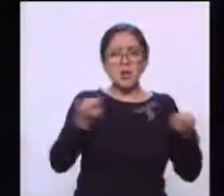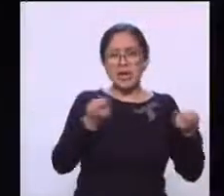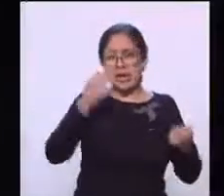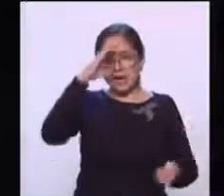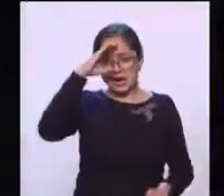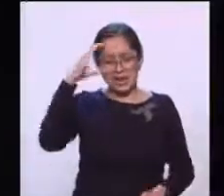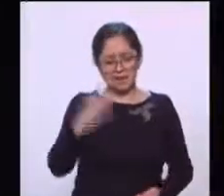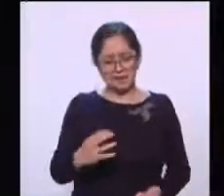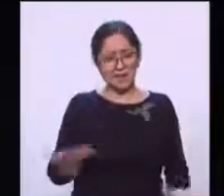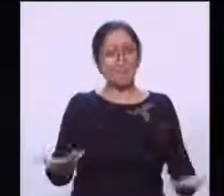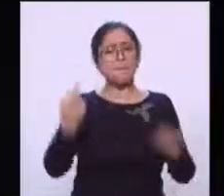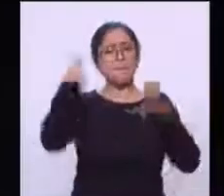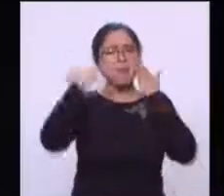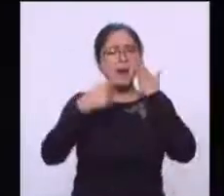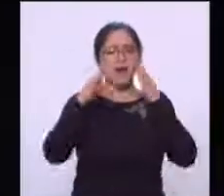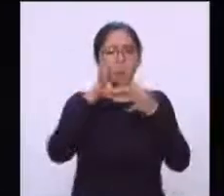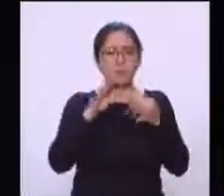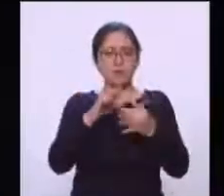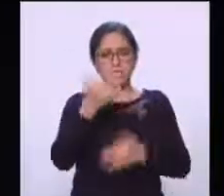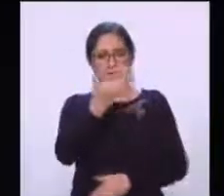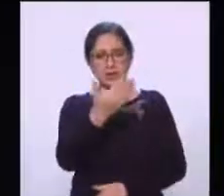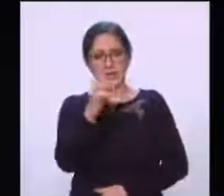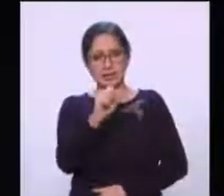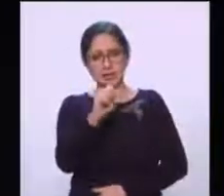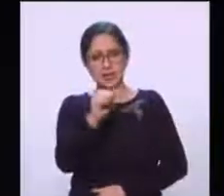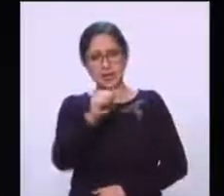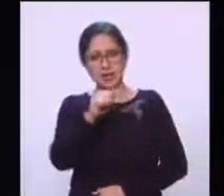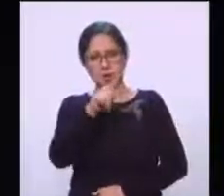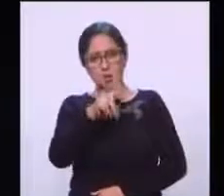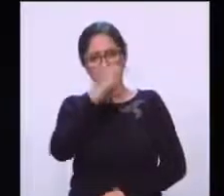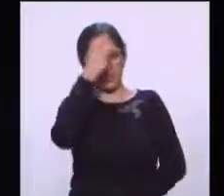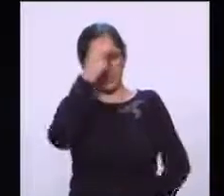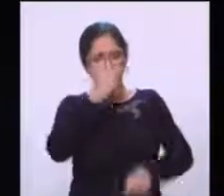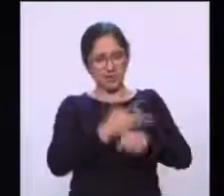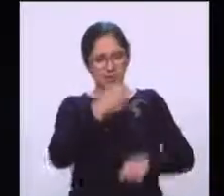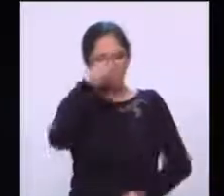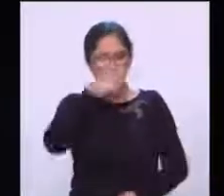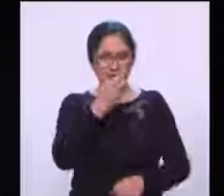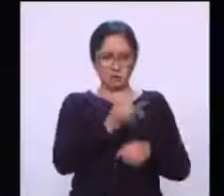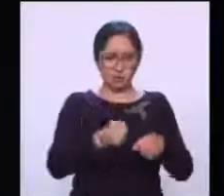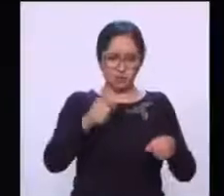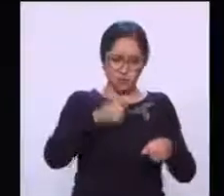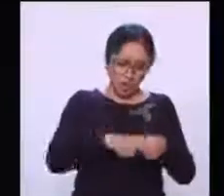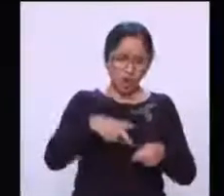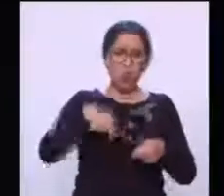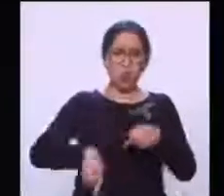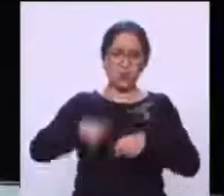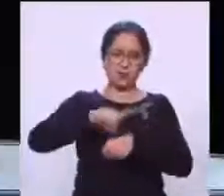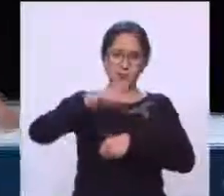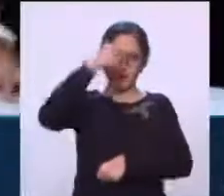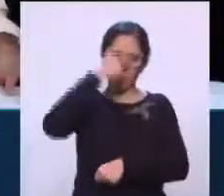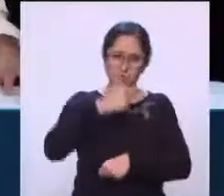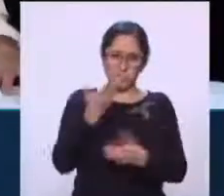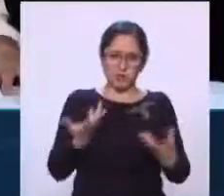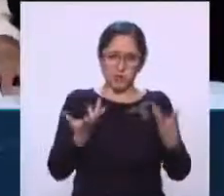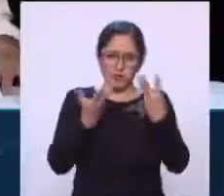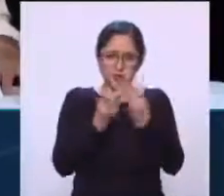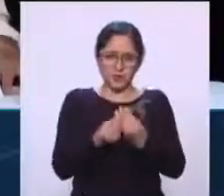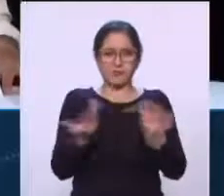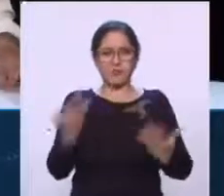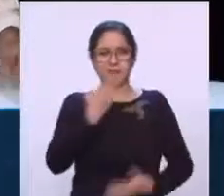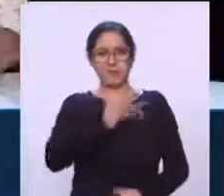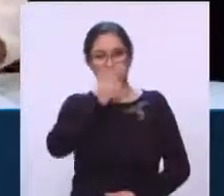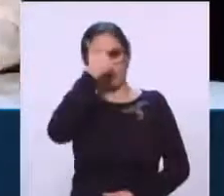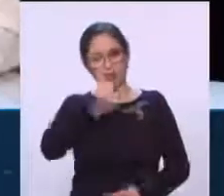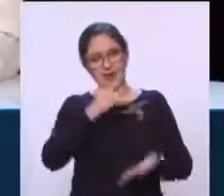Justo para conversar de este tema, Saúl Arellano, director de México Social, pues nos acompaña esta noche. Saúl, muy buenas noches, ¿cómo estás?